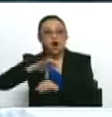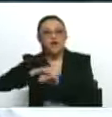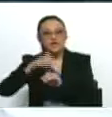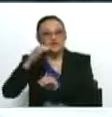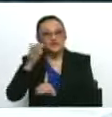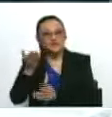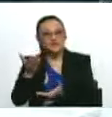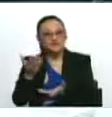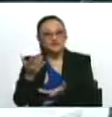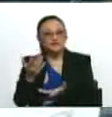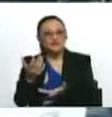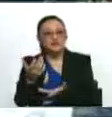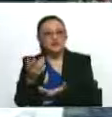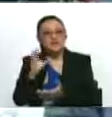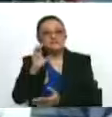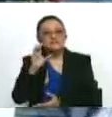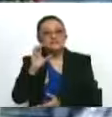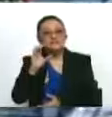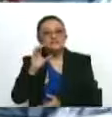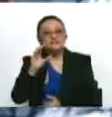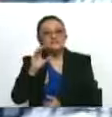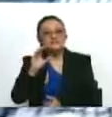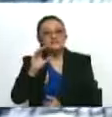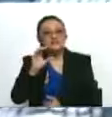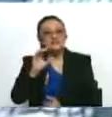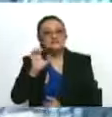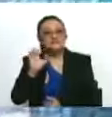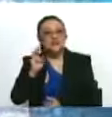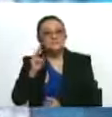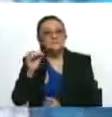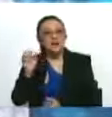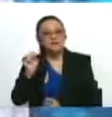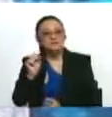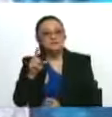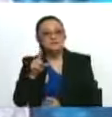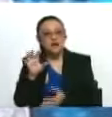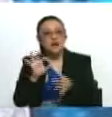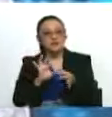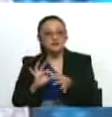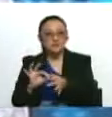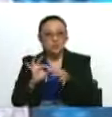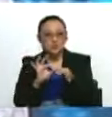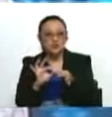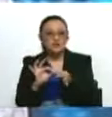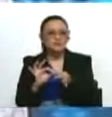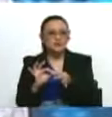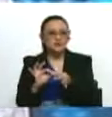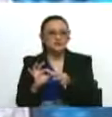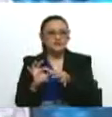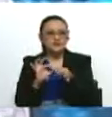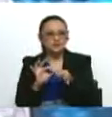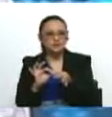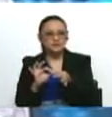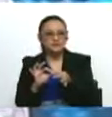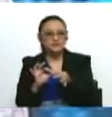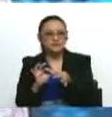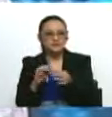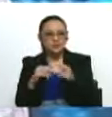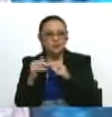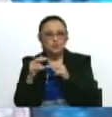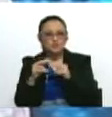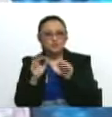el CEPAS será la instancia nacional articuladora, constructora